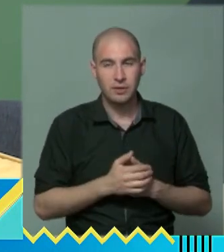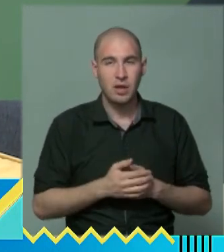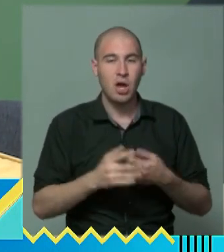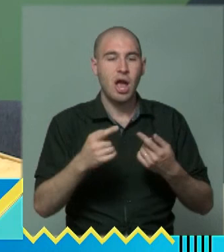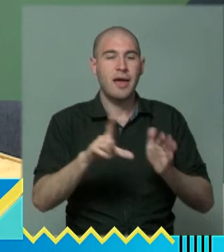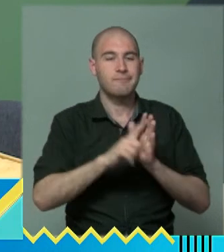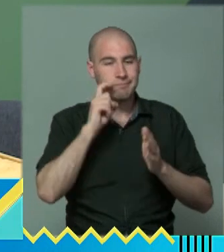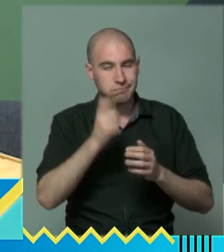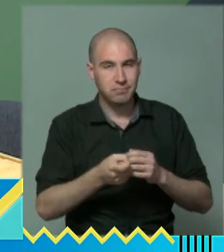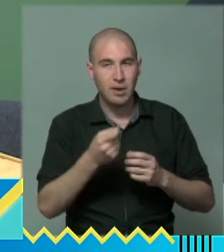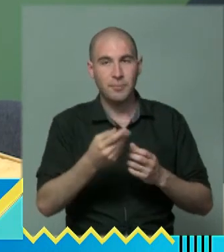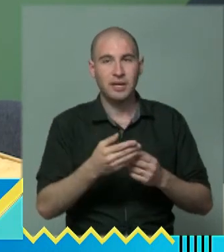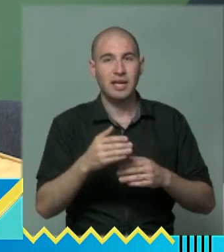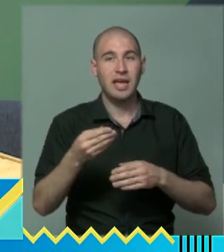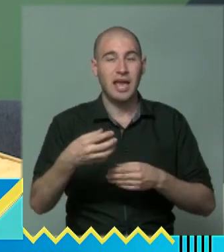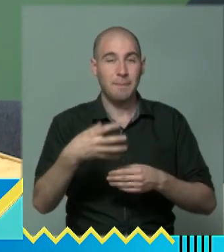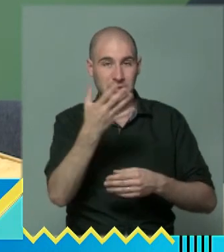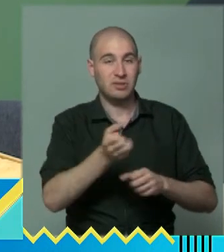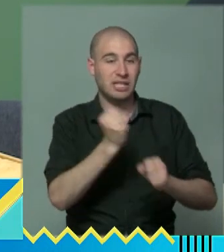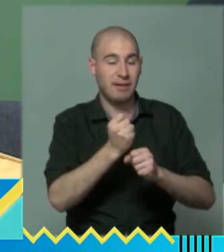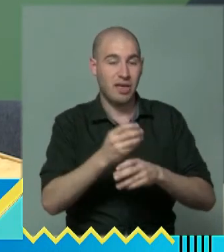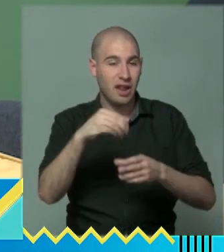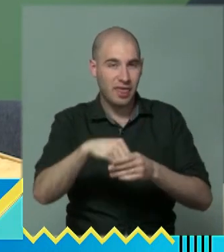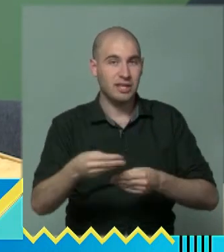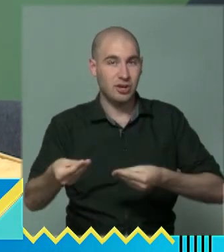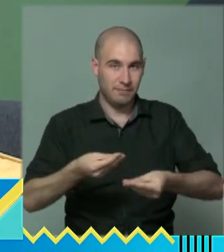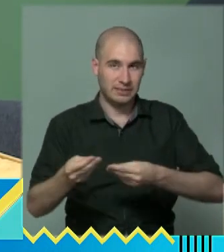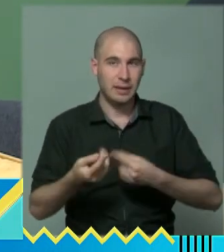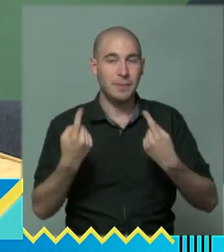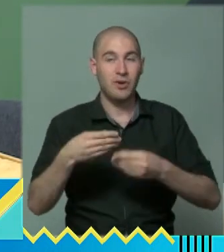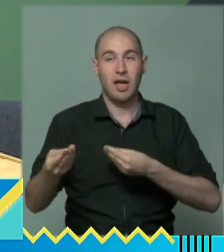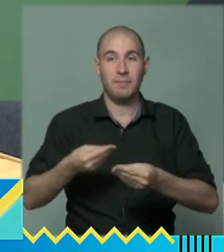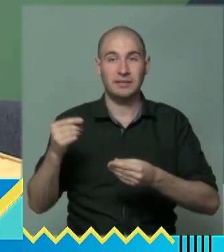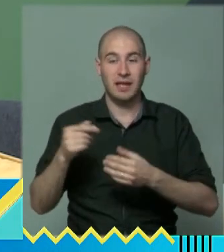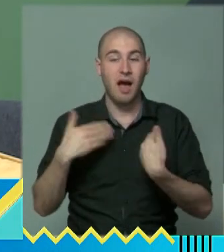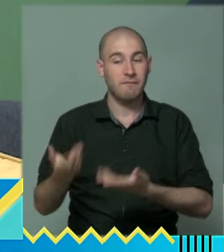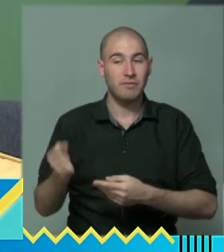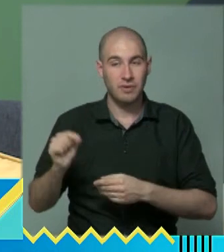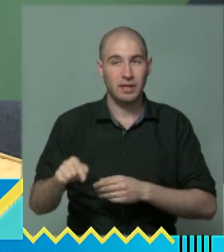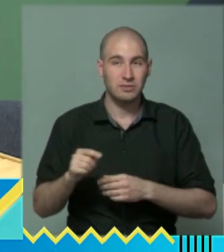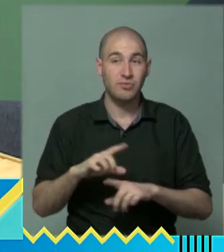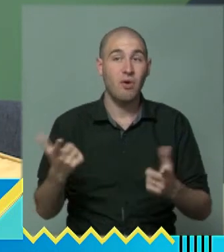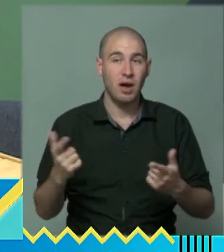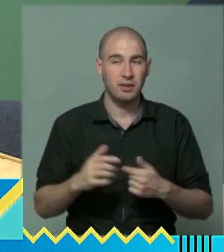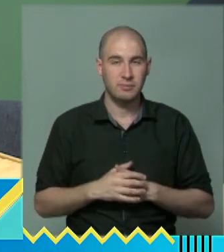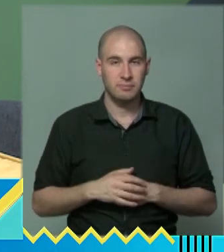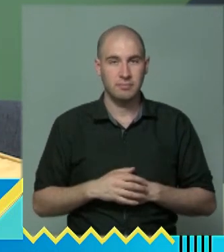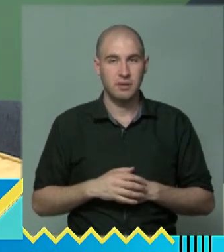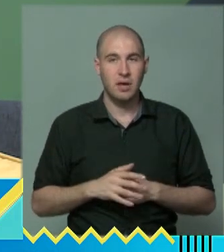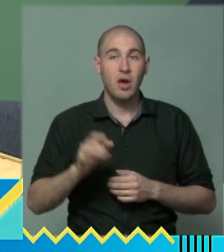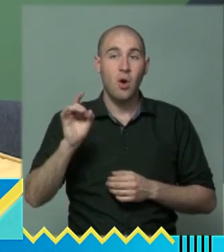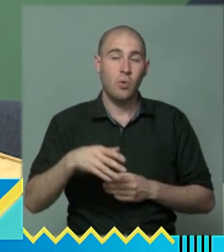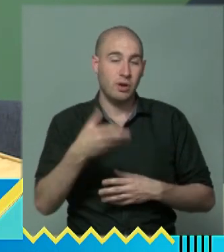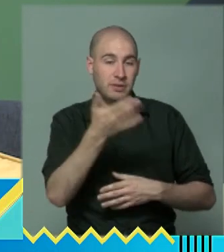acto ilícito es por parte de un empleado de una empresa, pero la empresa no se ve beneficiada por ese hecho ilícito?